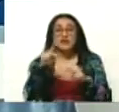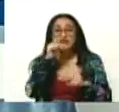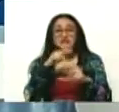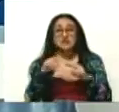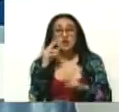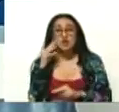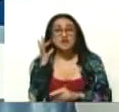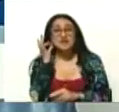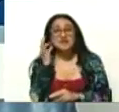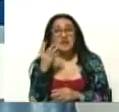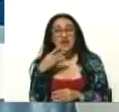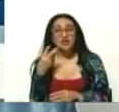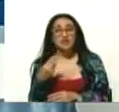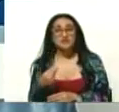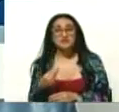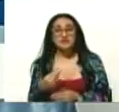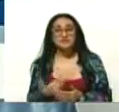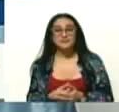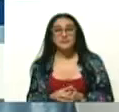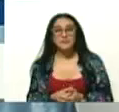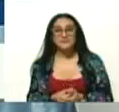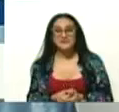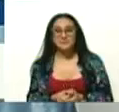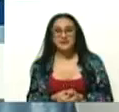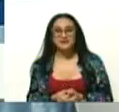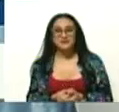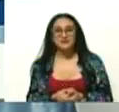y adolescentes, hemos iniciado,